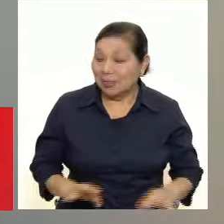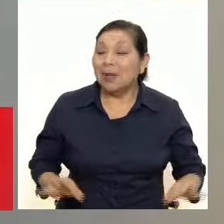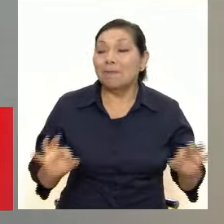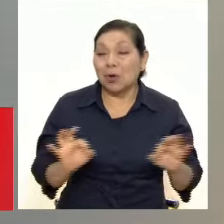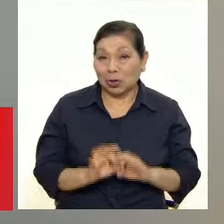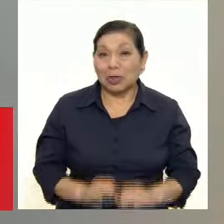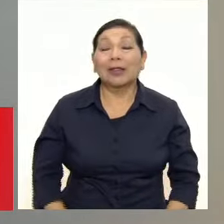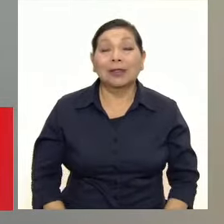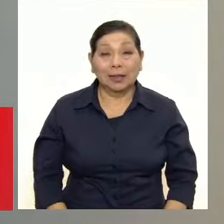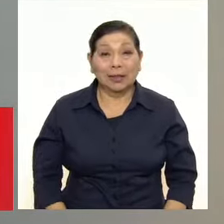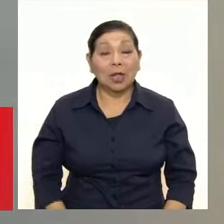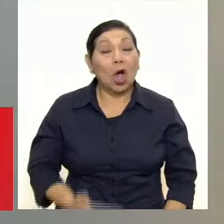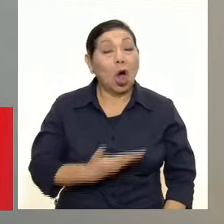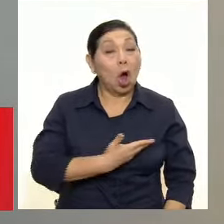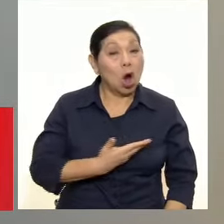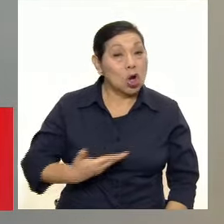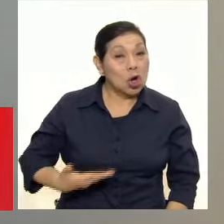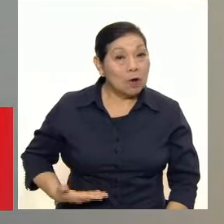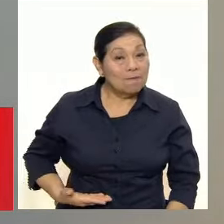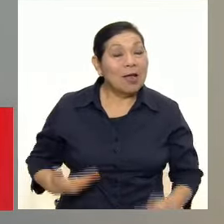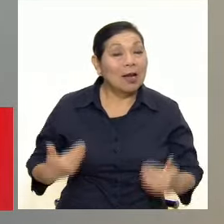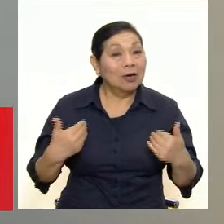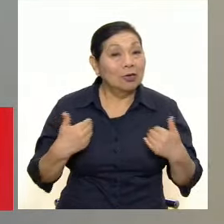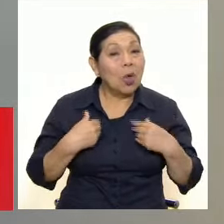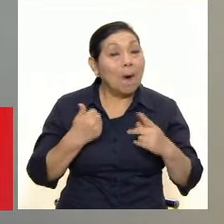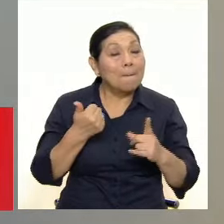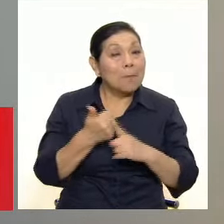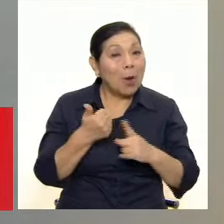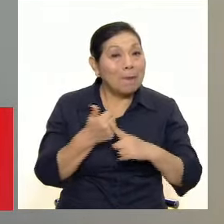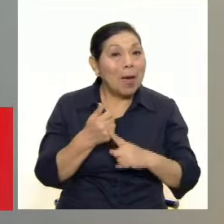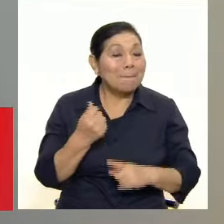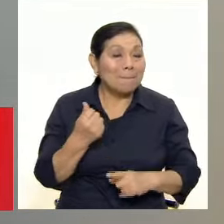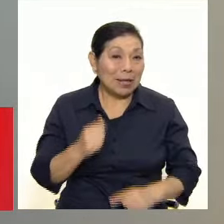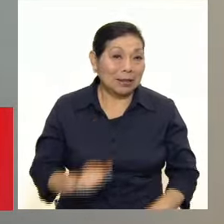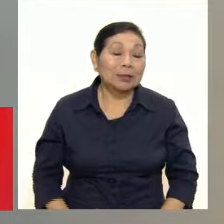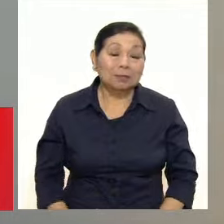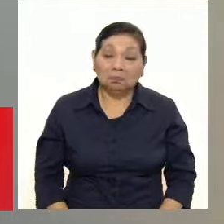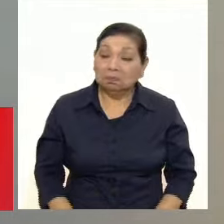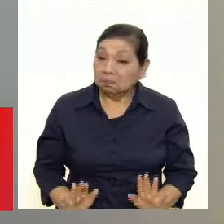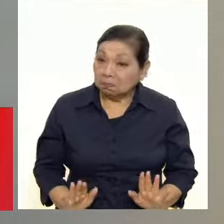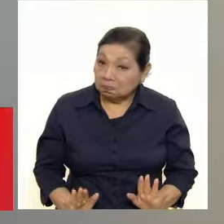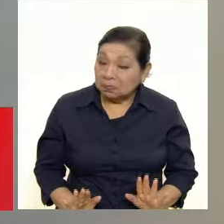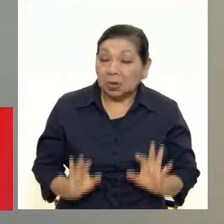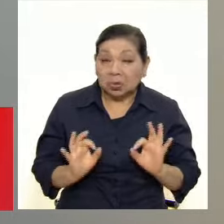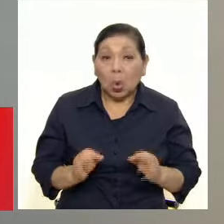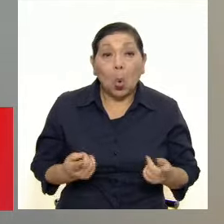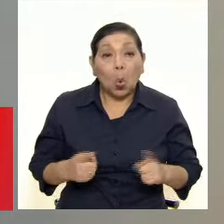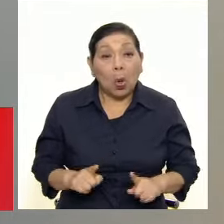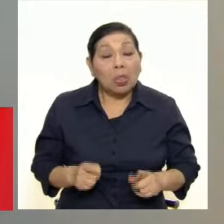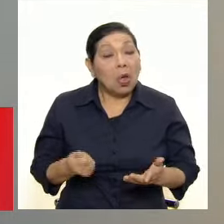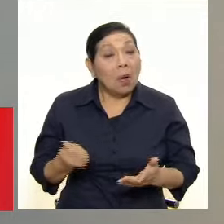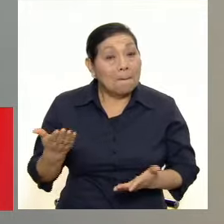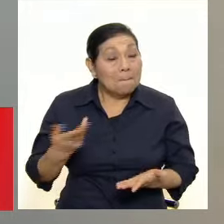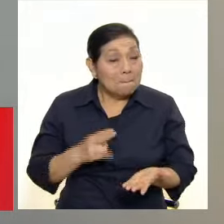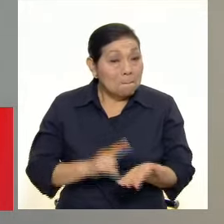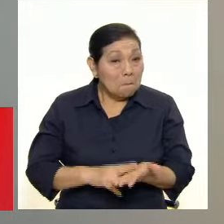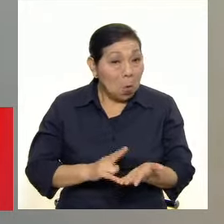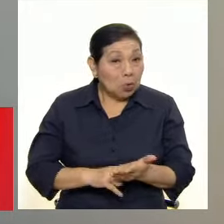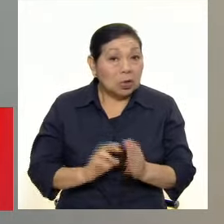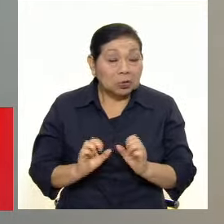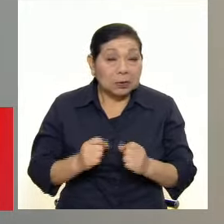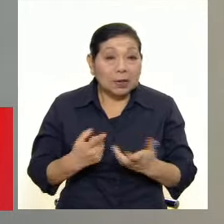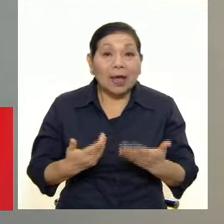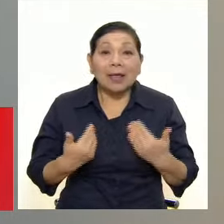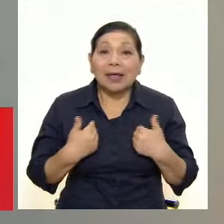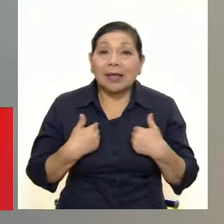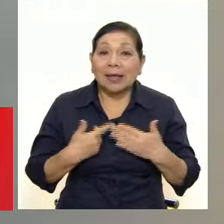es que el gobierno tenga su propia moneda, ¿okay? Que la define cuando cobra impuestos en esa moneda